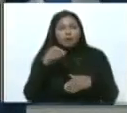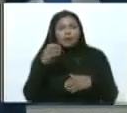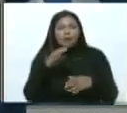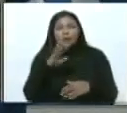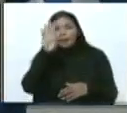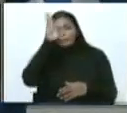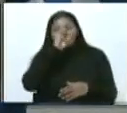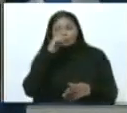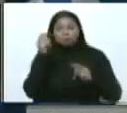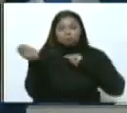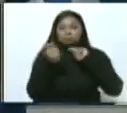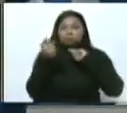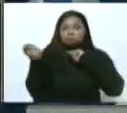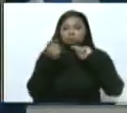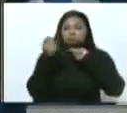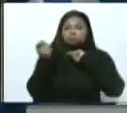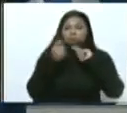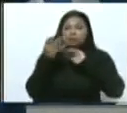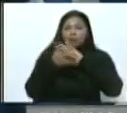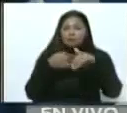en una disputa entre narcos.